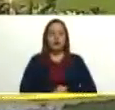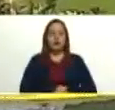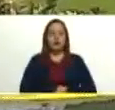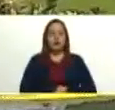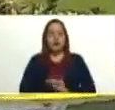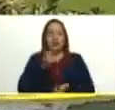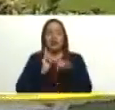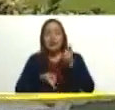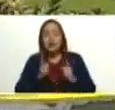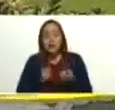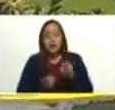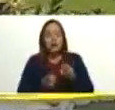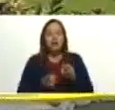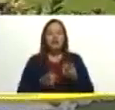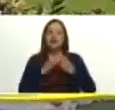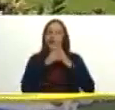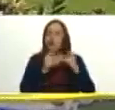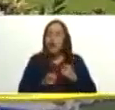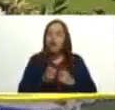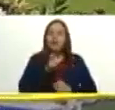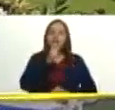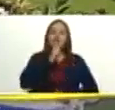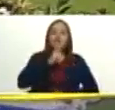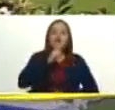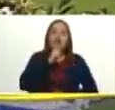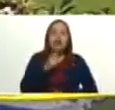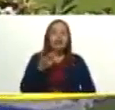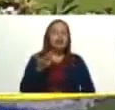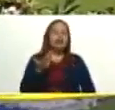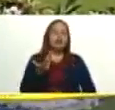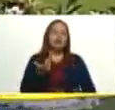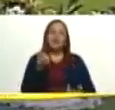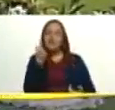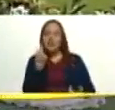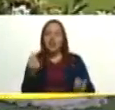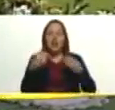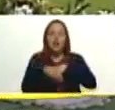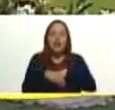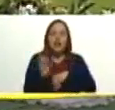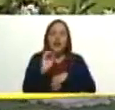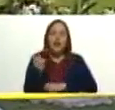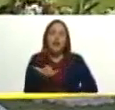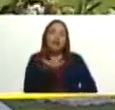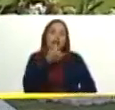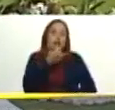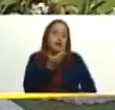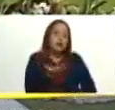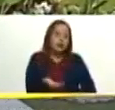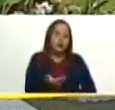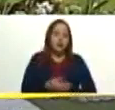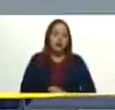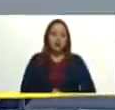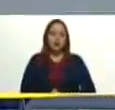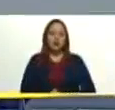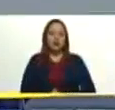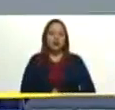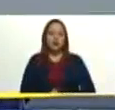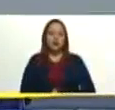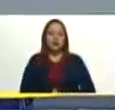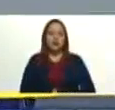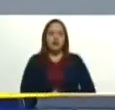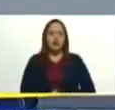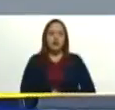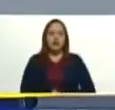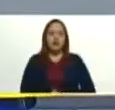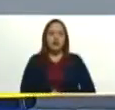de tantas contradicciones, host of accidents, accidentes, parallelogram of forces, el paralelograma